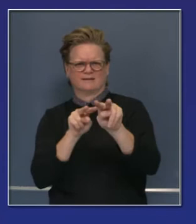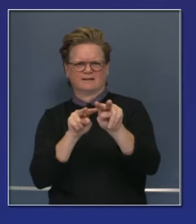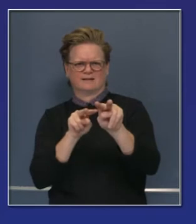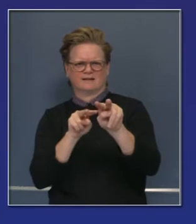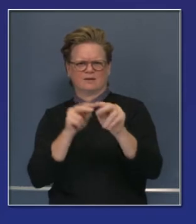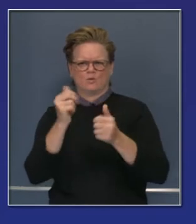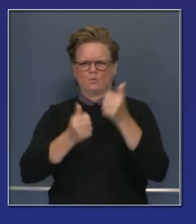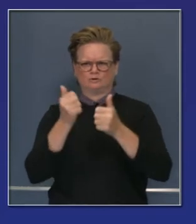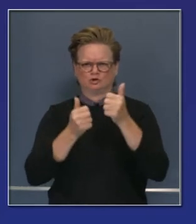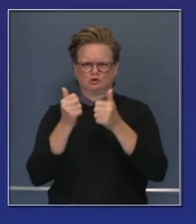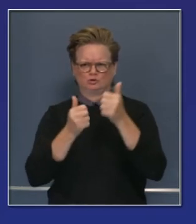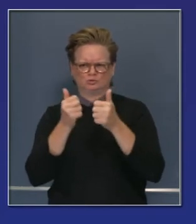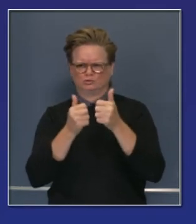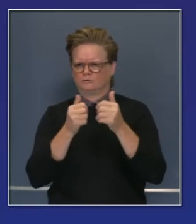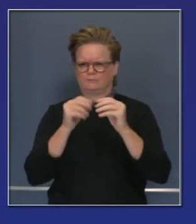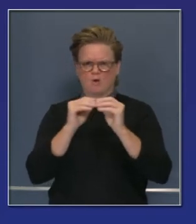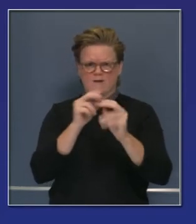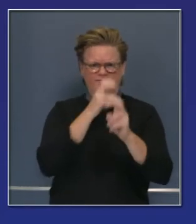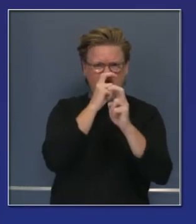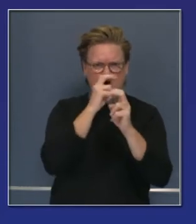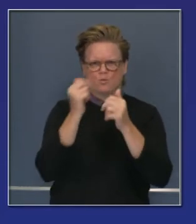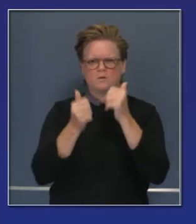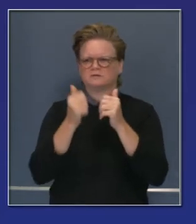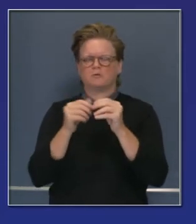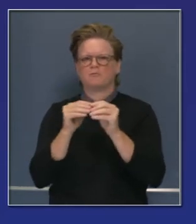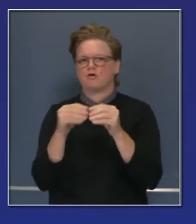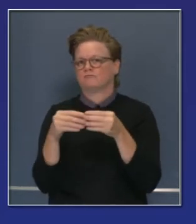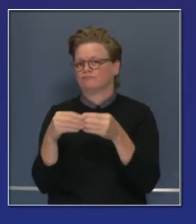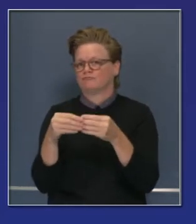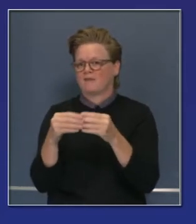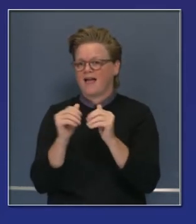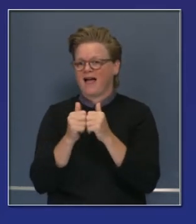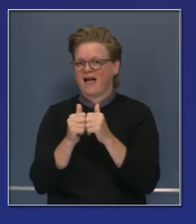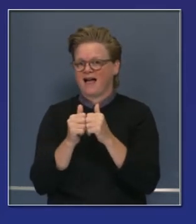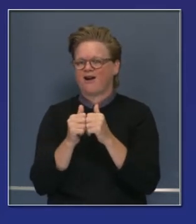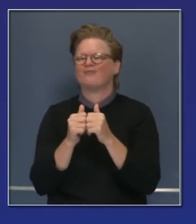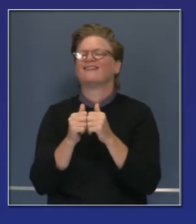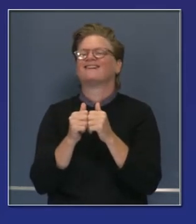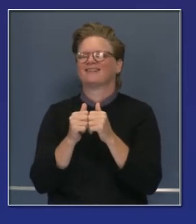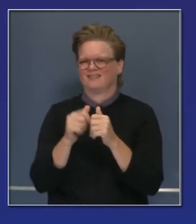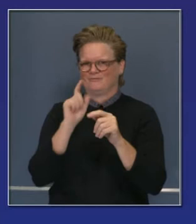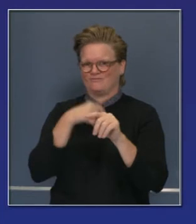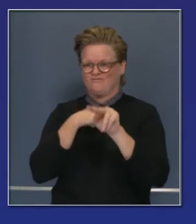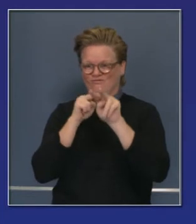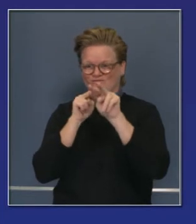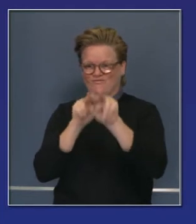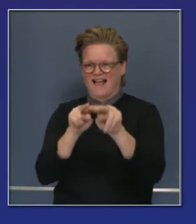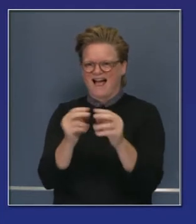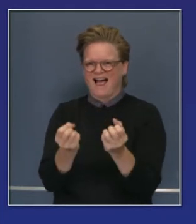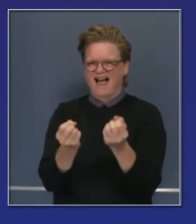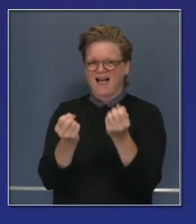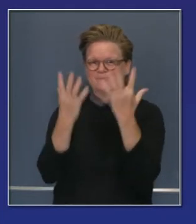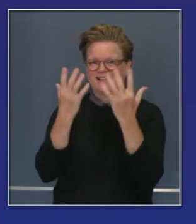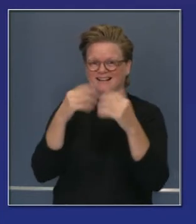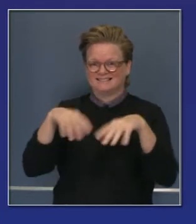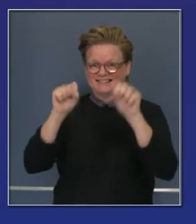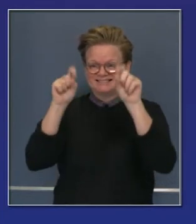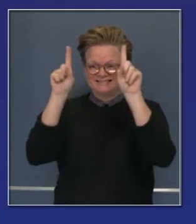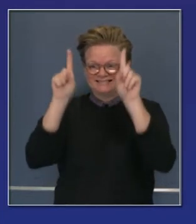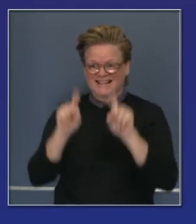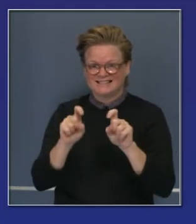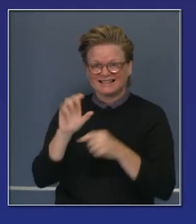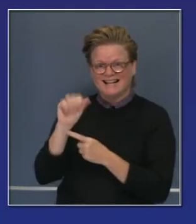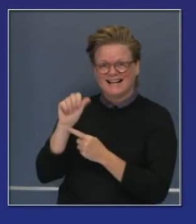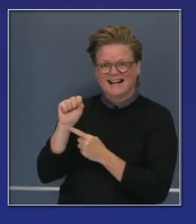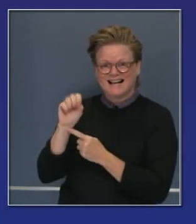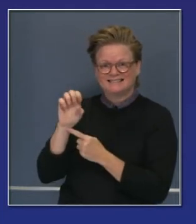una pauta importante para ver cómo las cosas toman forma en el estado, los índices de casos y los índices de